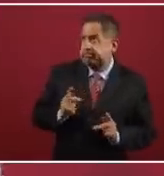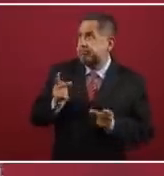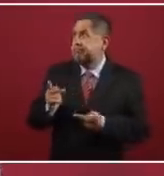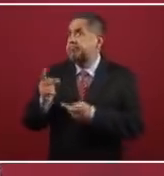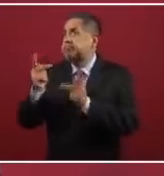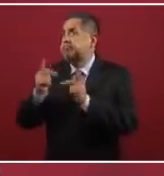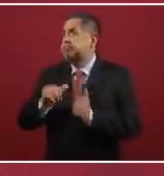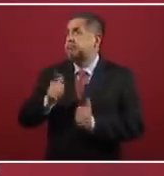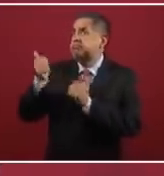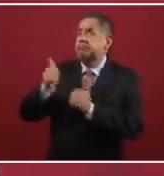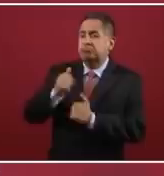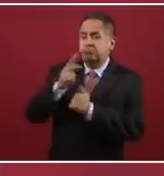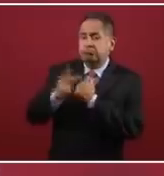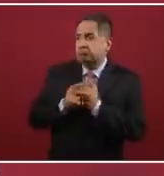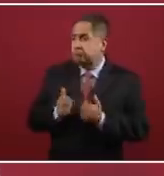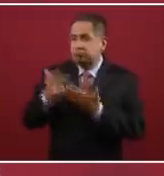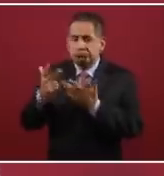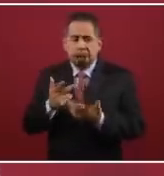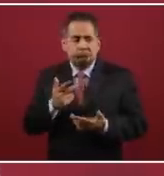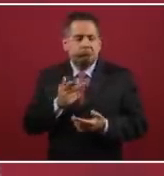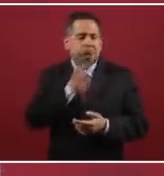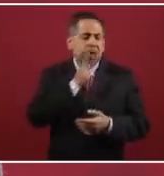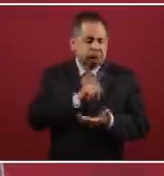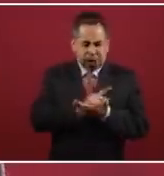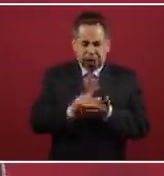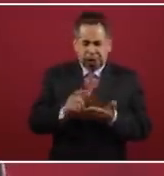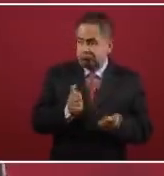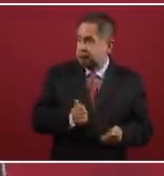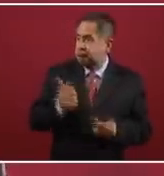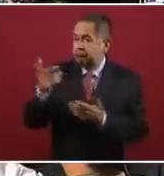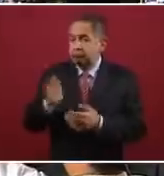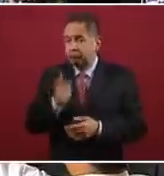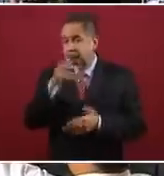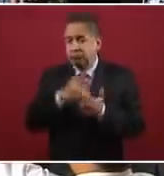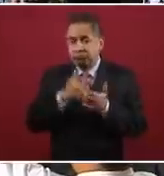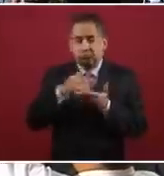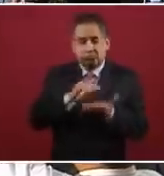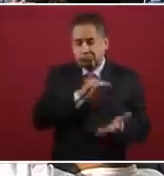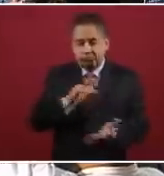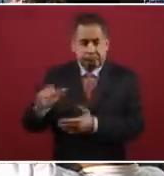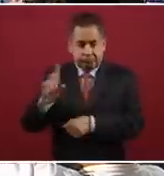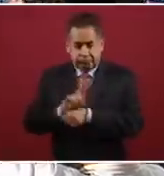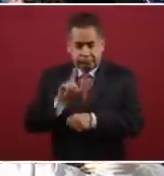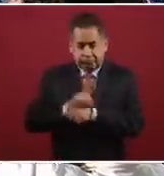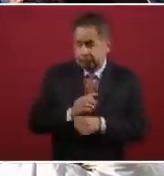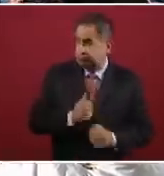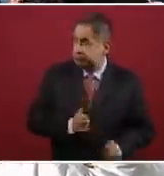el petróleo crudo, más de 1 millón de barriles diarios,